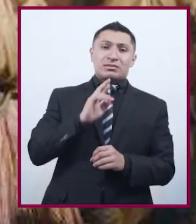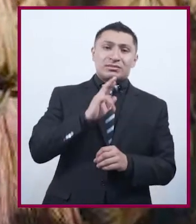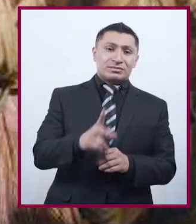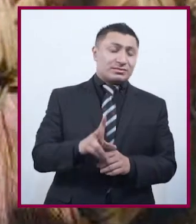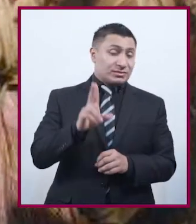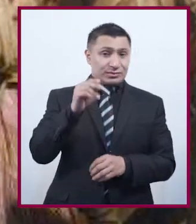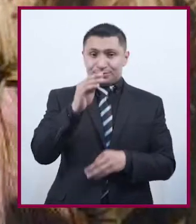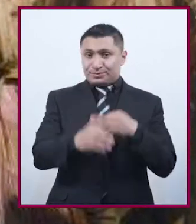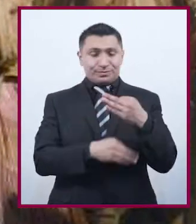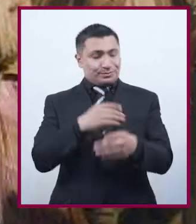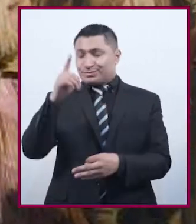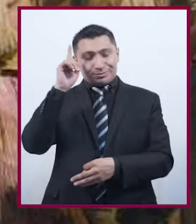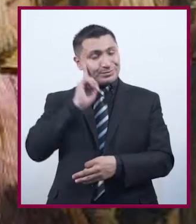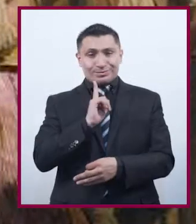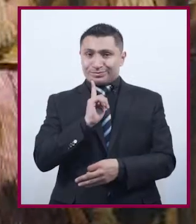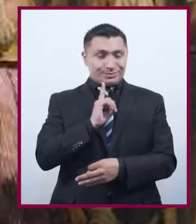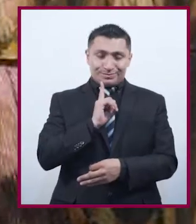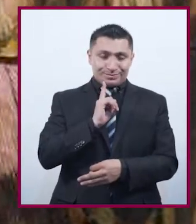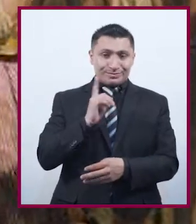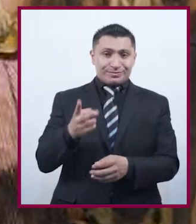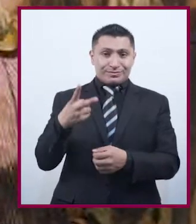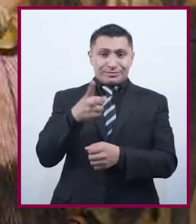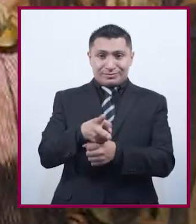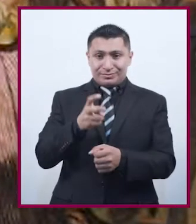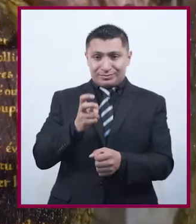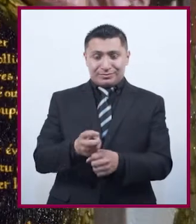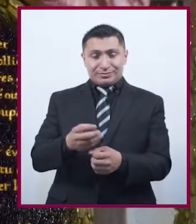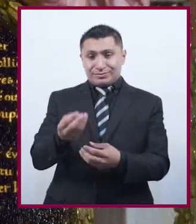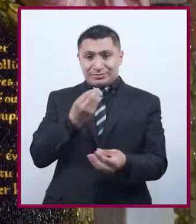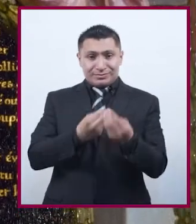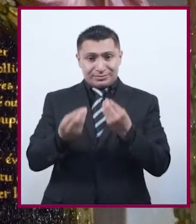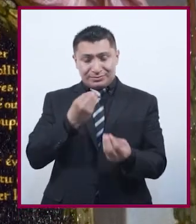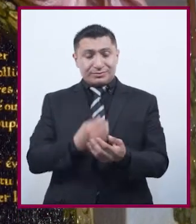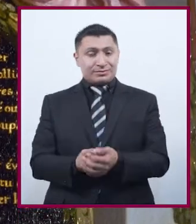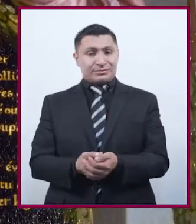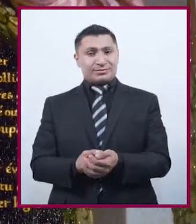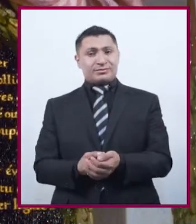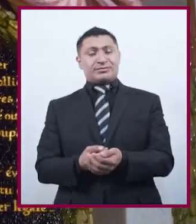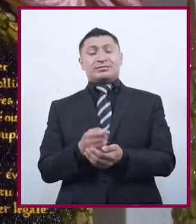no todas, estaban invitadas al banquete. Resulta que